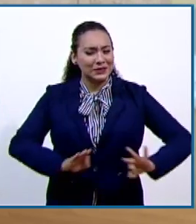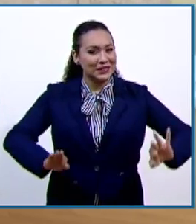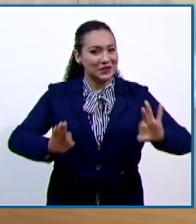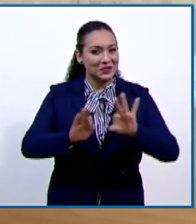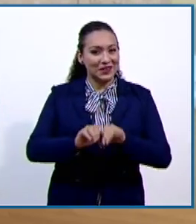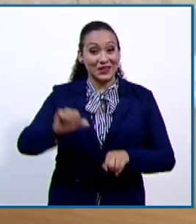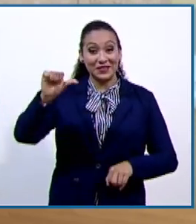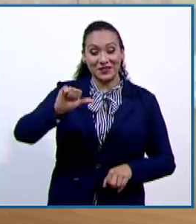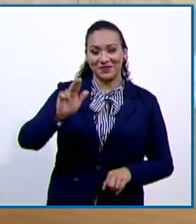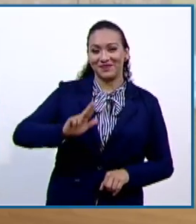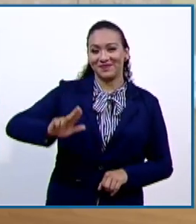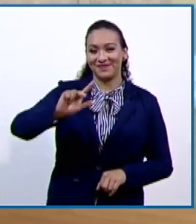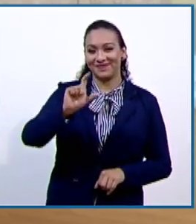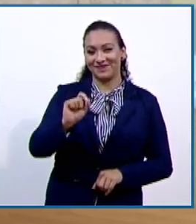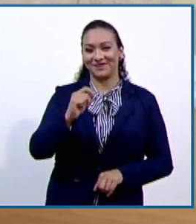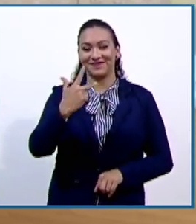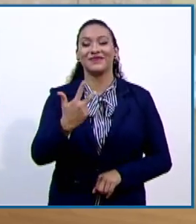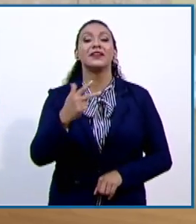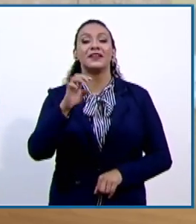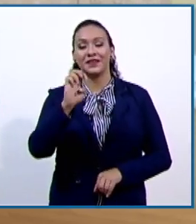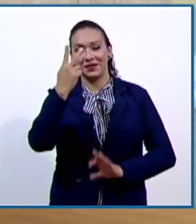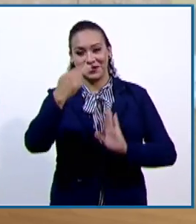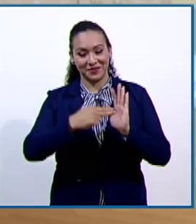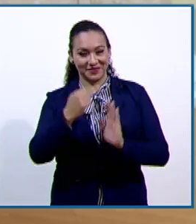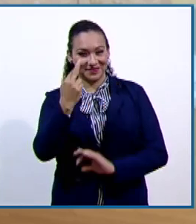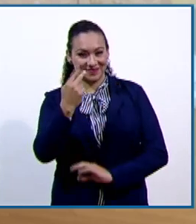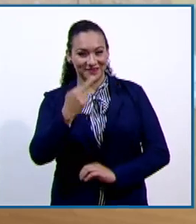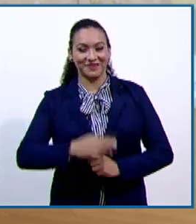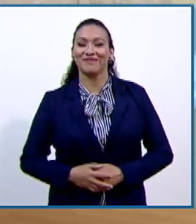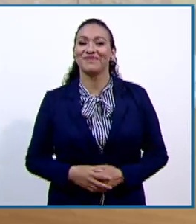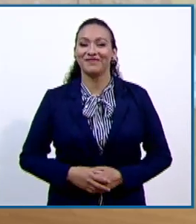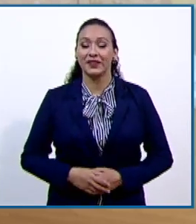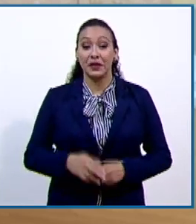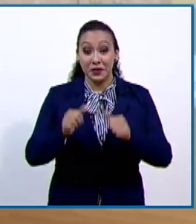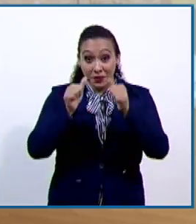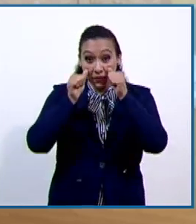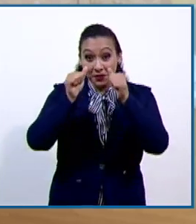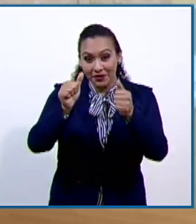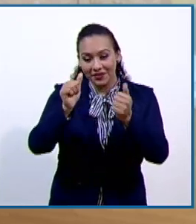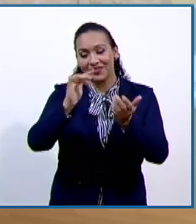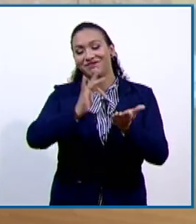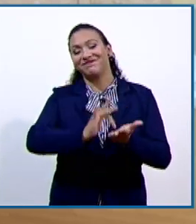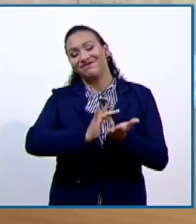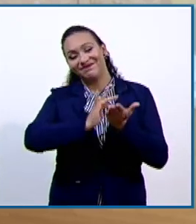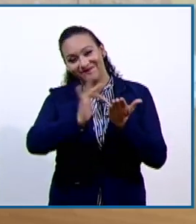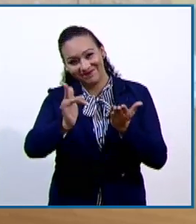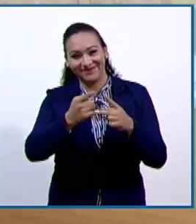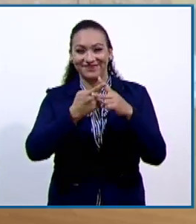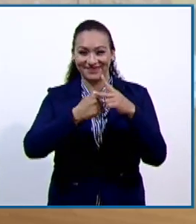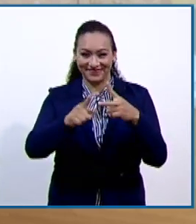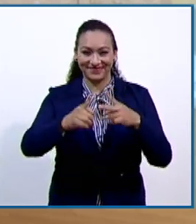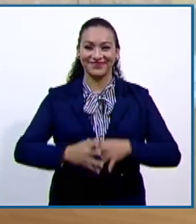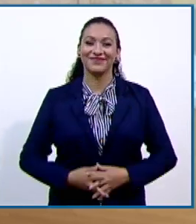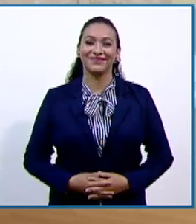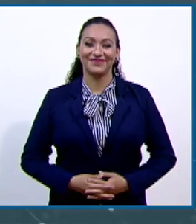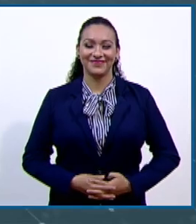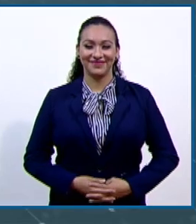de este martes 28 de enero de 2025. Gracias por su preferencia, comenzamos.